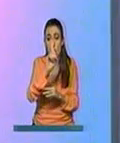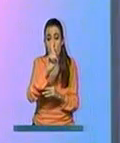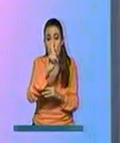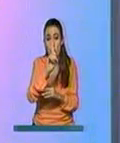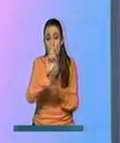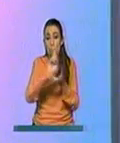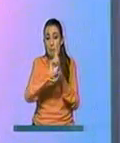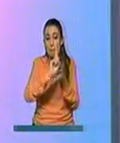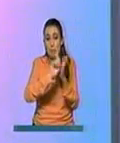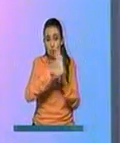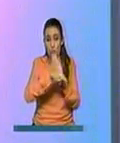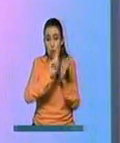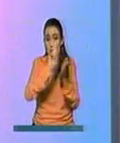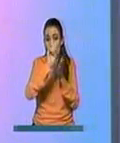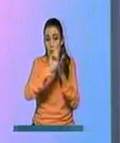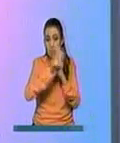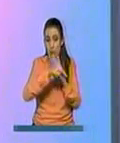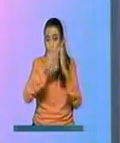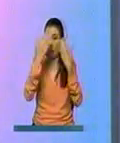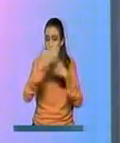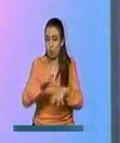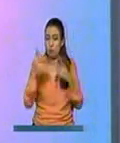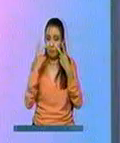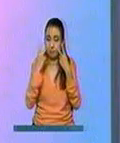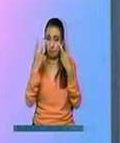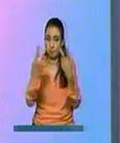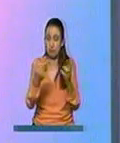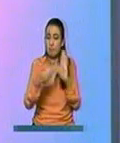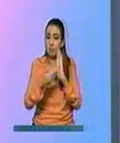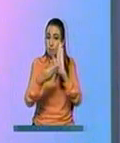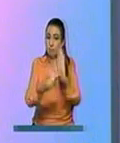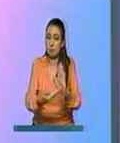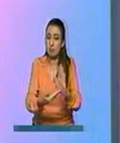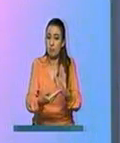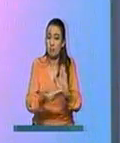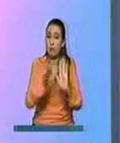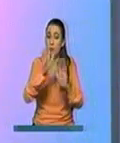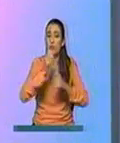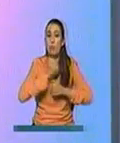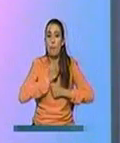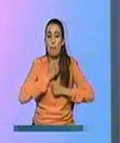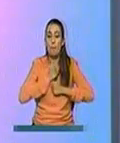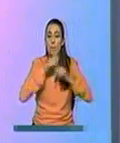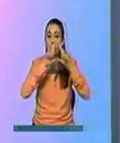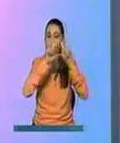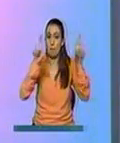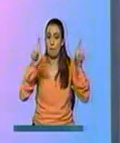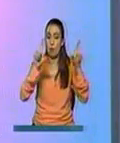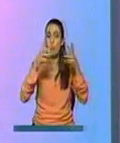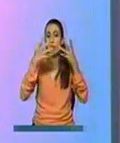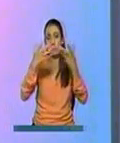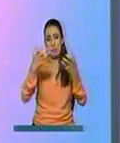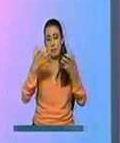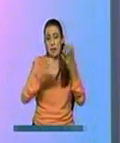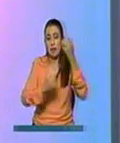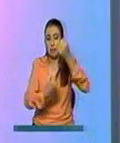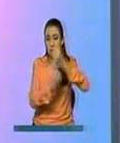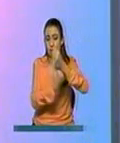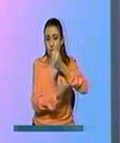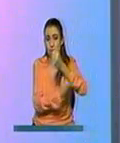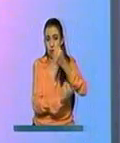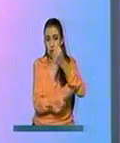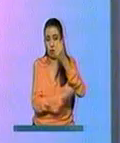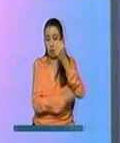dé a conocer un poco las expectativas que tiene que ver con sus emprendimientos y sus deseos de poder fortalecer